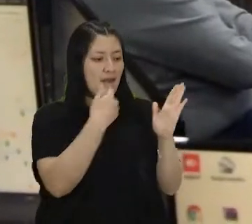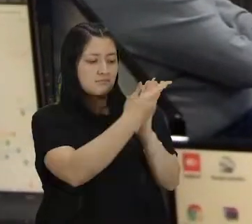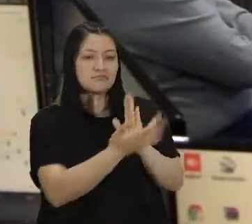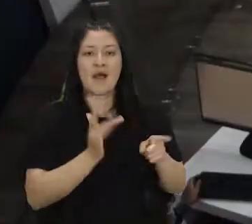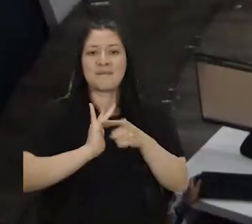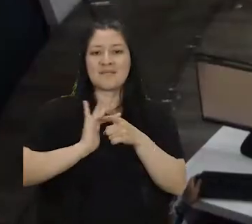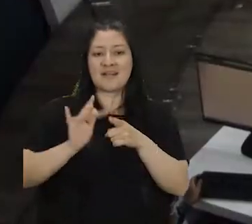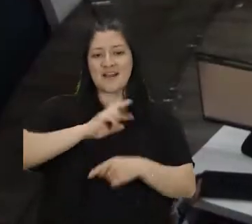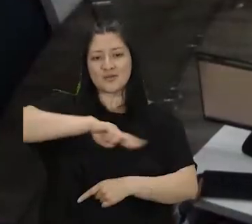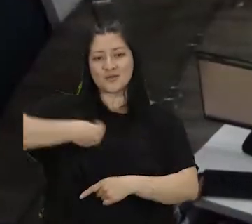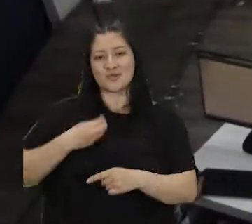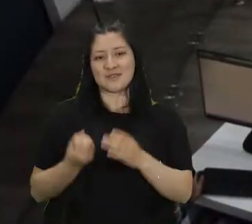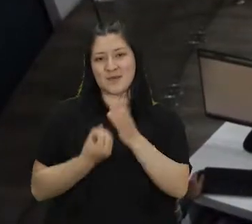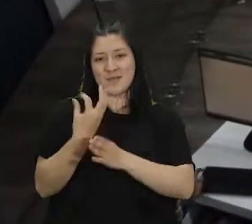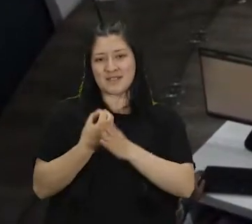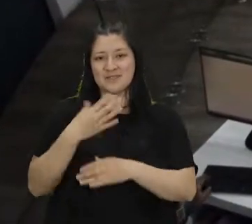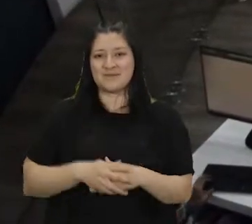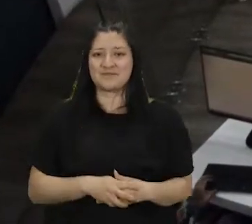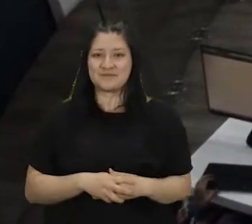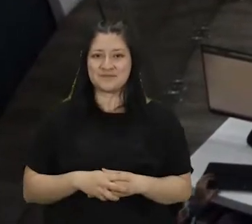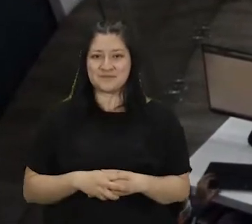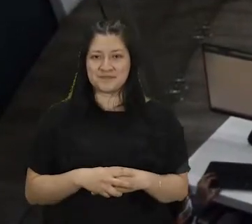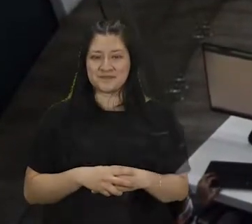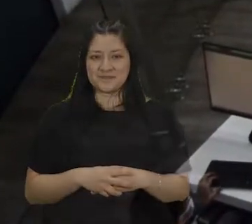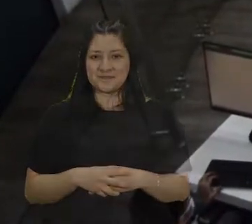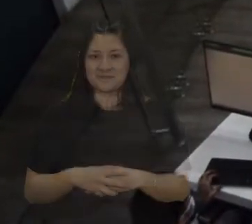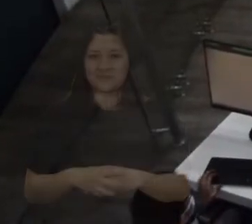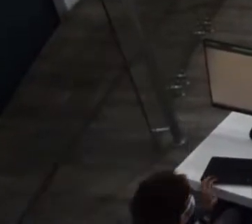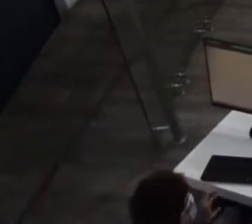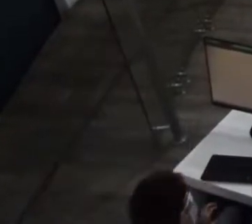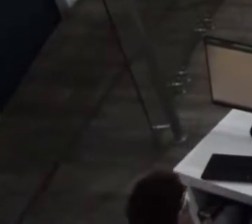experiencias favorables para también aplicarlas en nuestra ciudad.